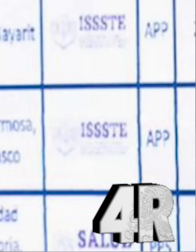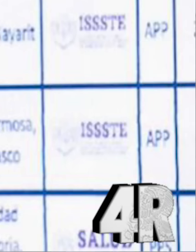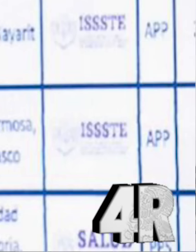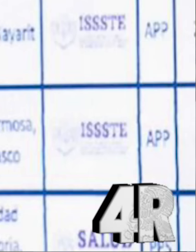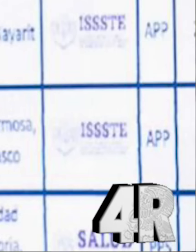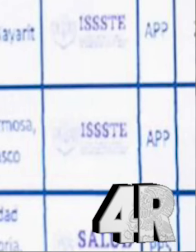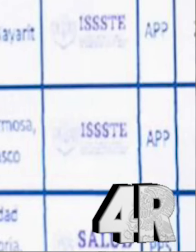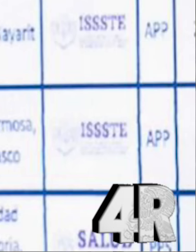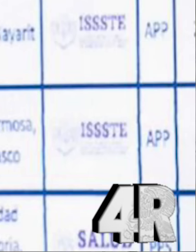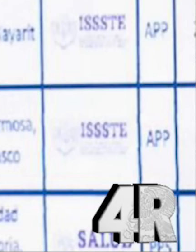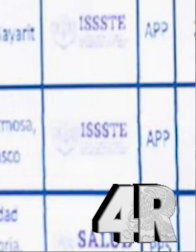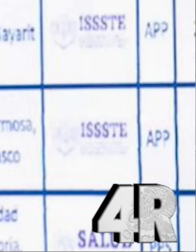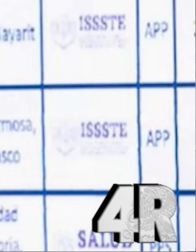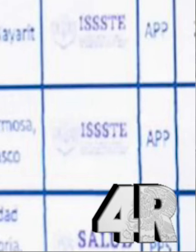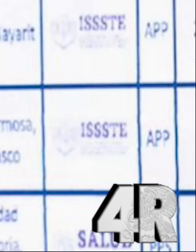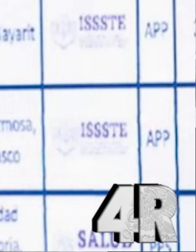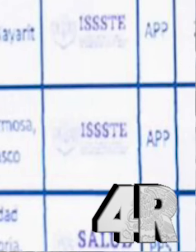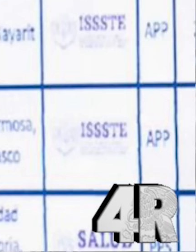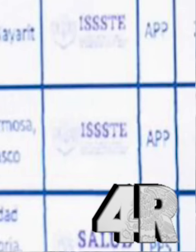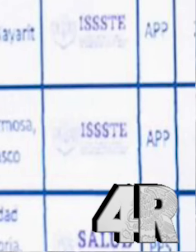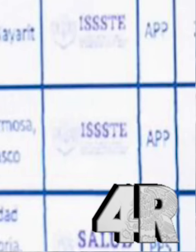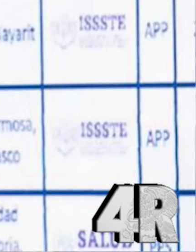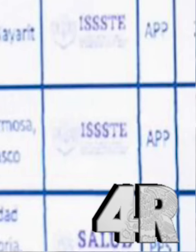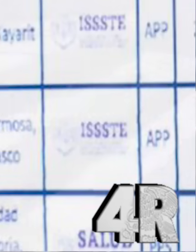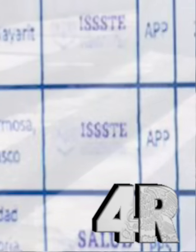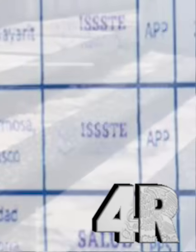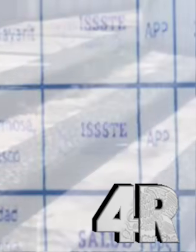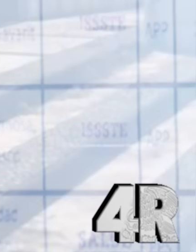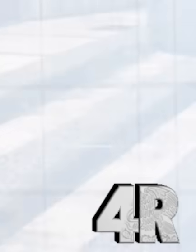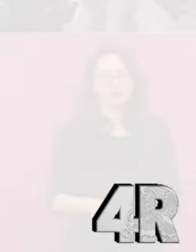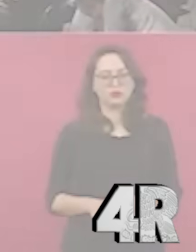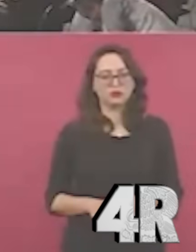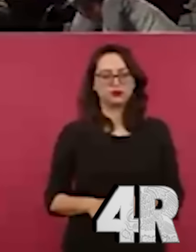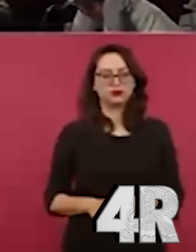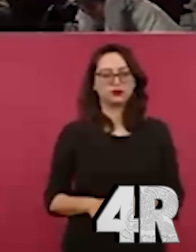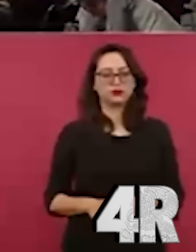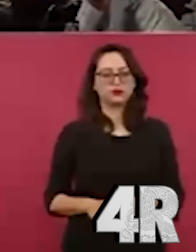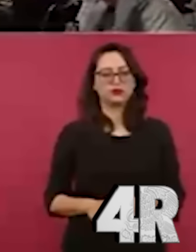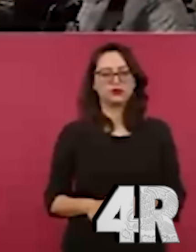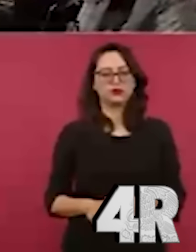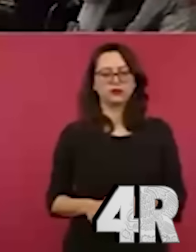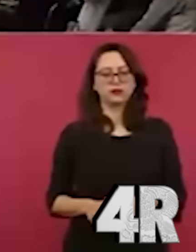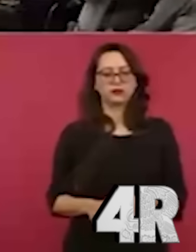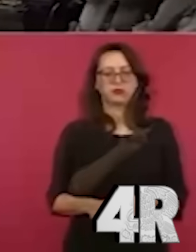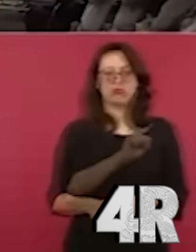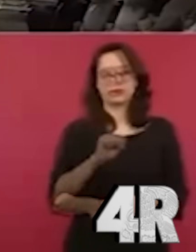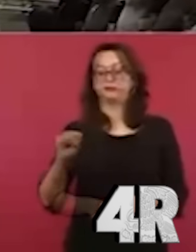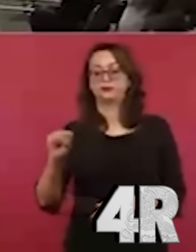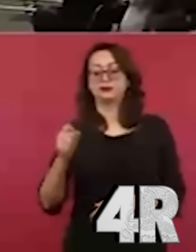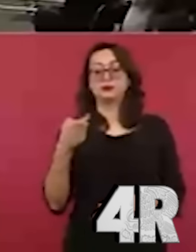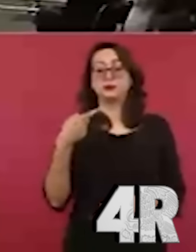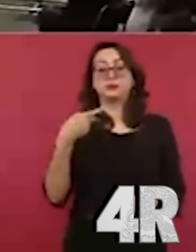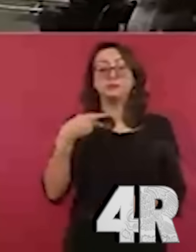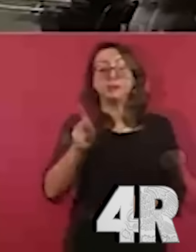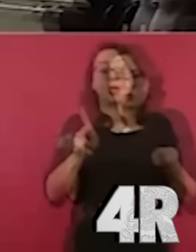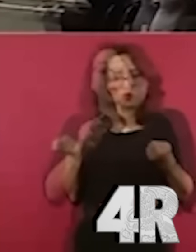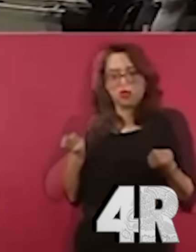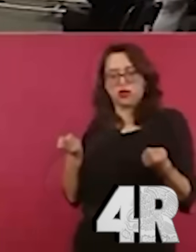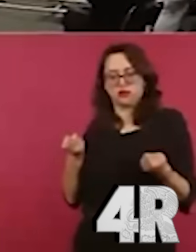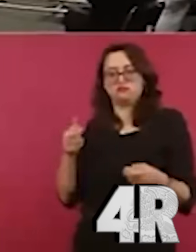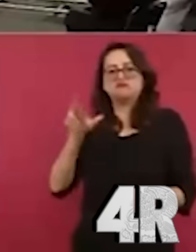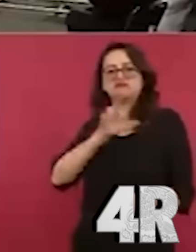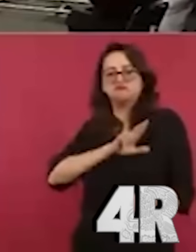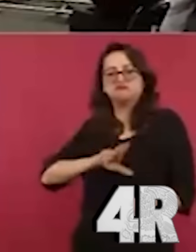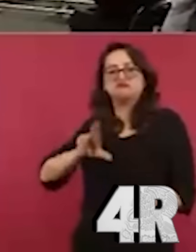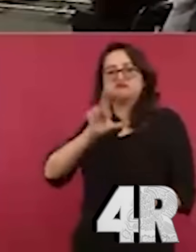expresidentes fraguaron este mega fraude en el sector salud. Mire, este es del IMSS, de Tapachula,